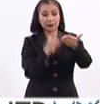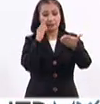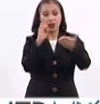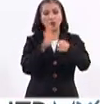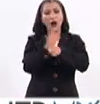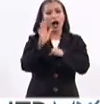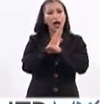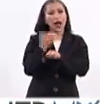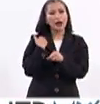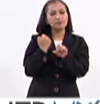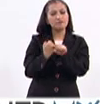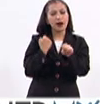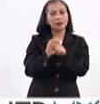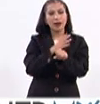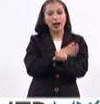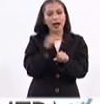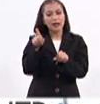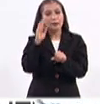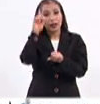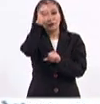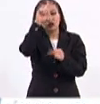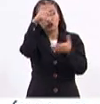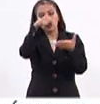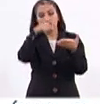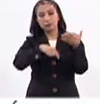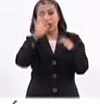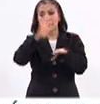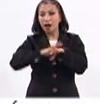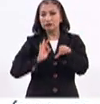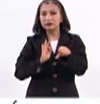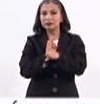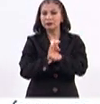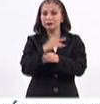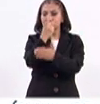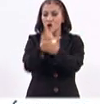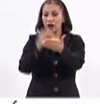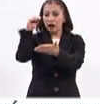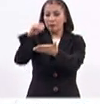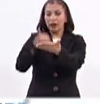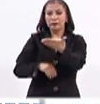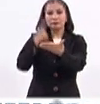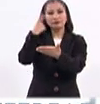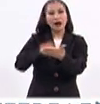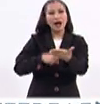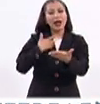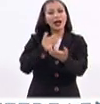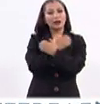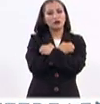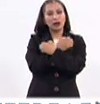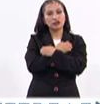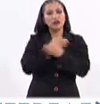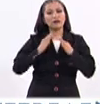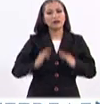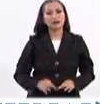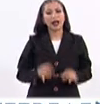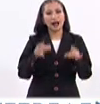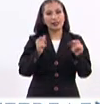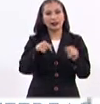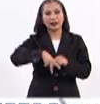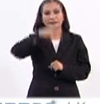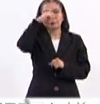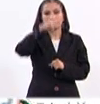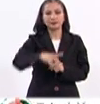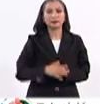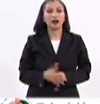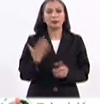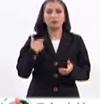las prácticas presentes y emite recomendaciones para fortalecer las políticas para la prestación de educación física de calidad en